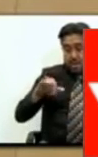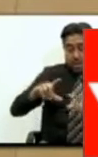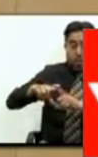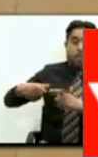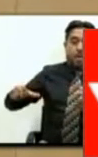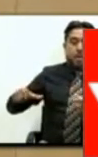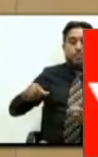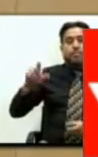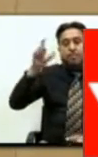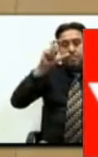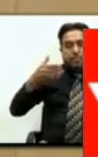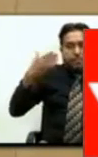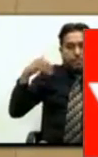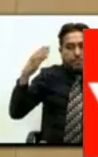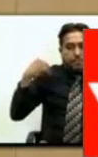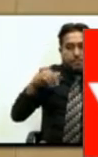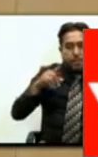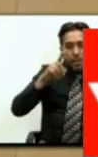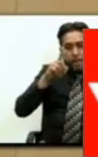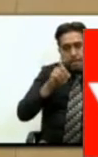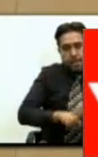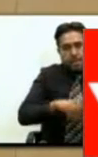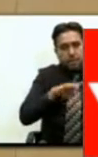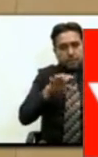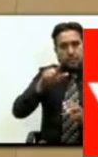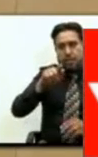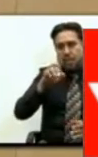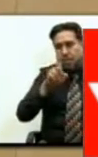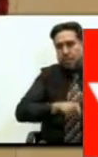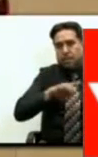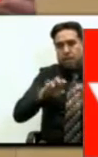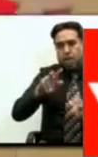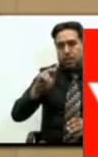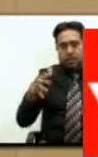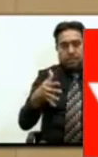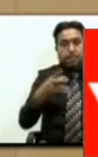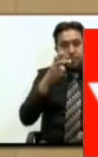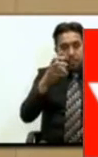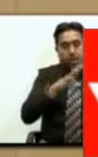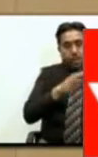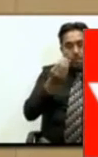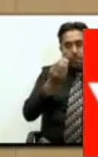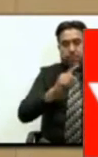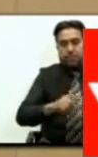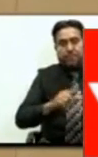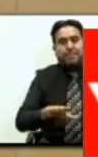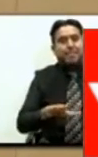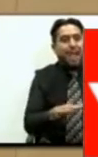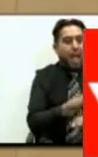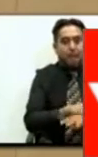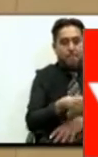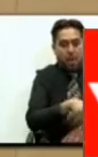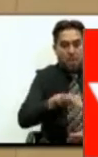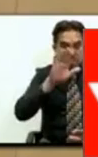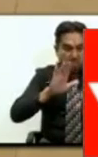autorizadas en los tiempos en los 70s en los 80s y gracias a eso se han dado los grandes cambios democráticos entonces